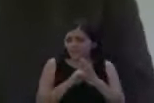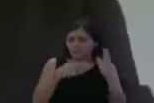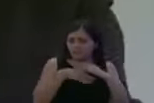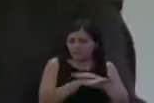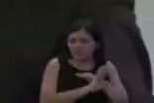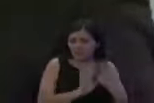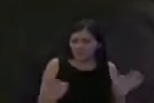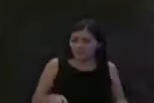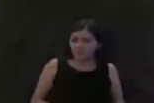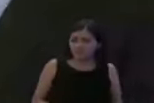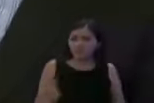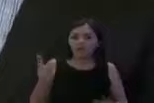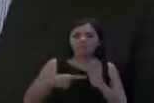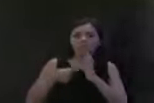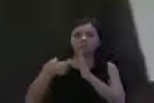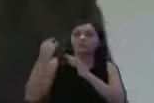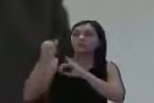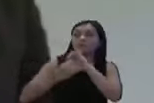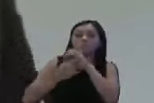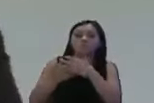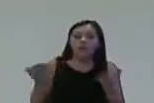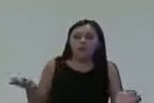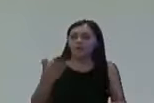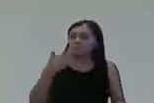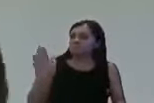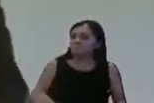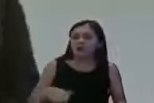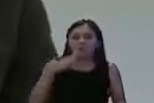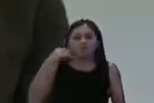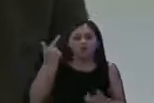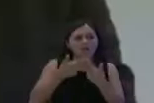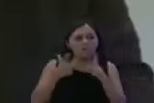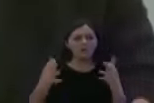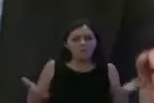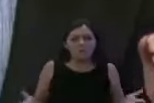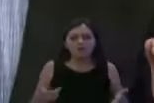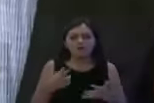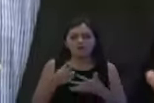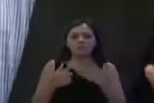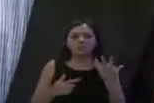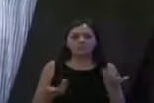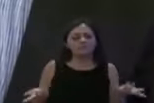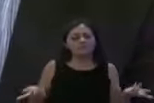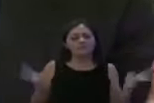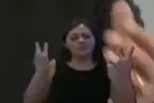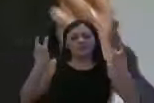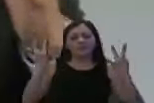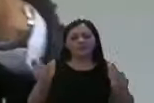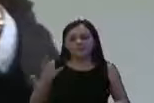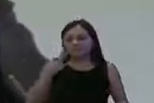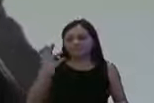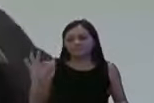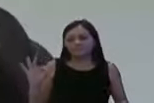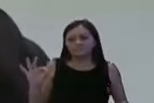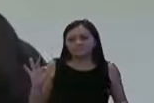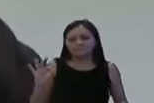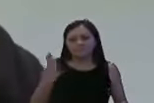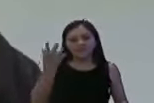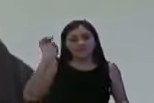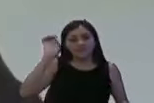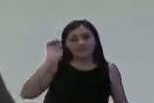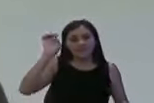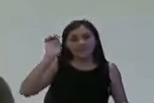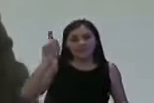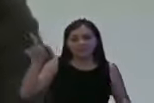es por la salvaguardia que es porque Correa me me cae mal que es por la falta de libertad que nadie se engañe es la estrategia ya están